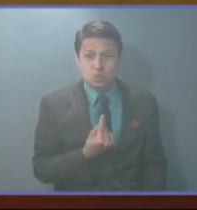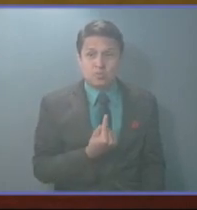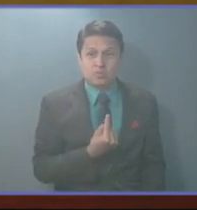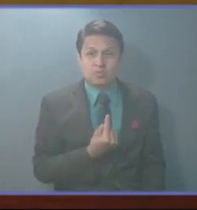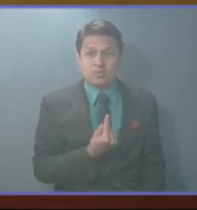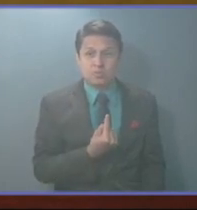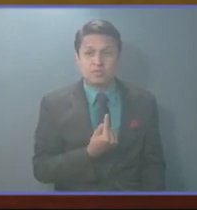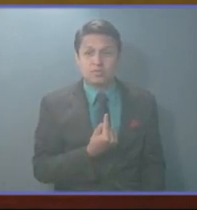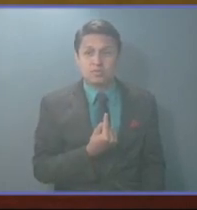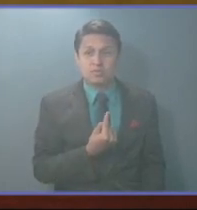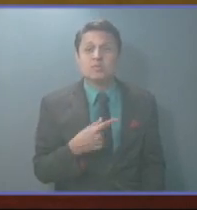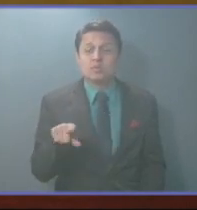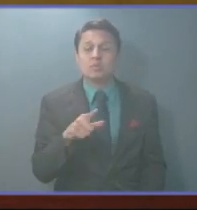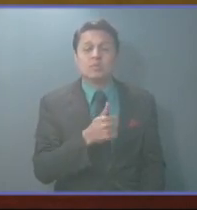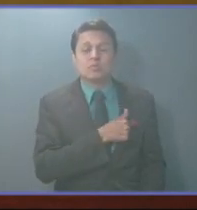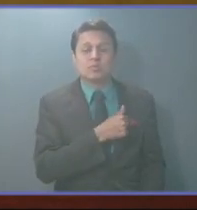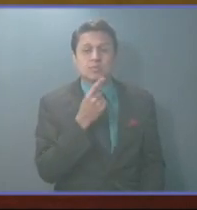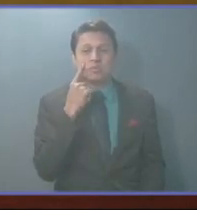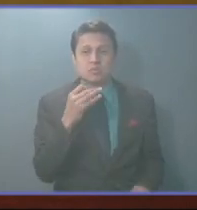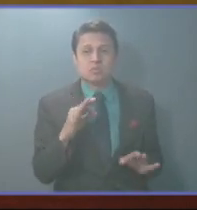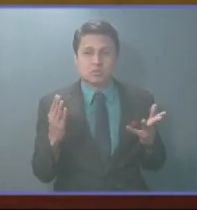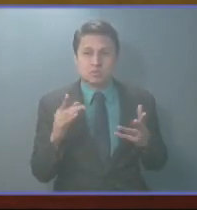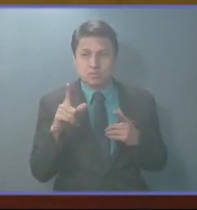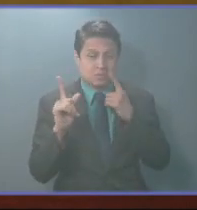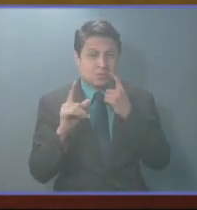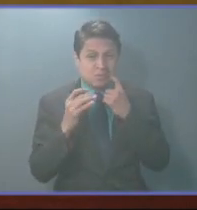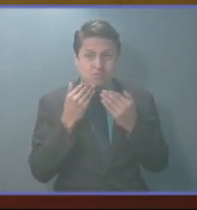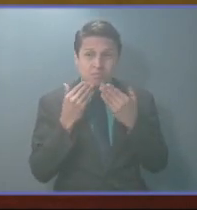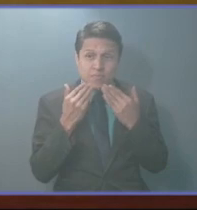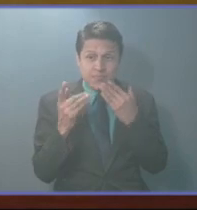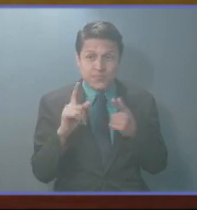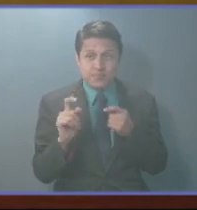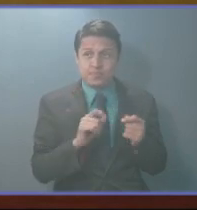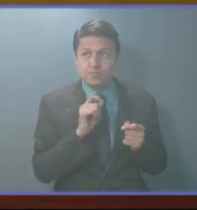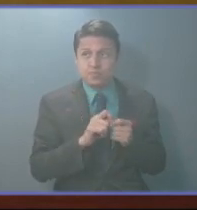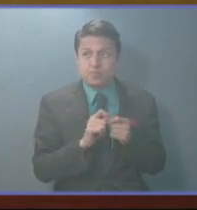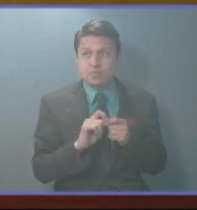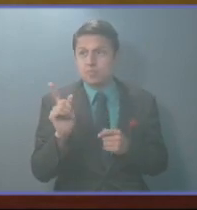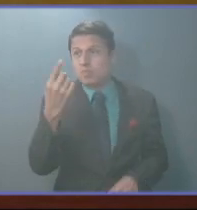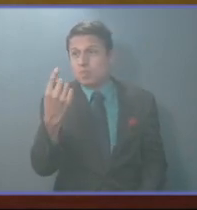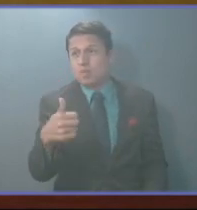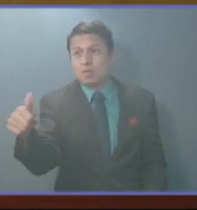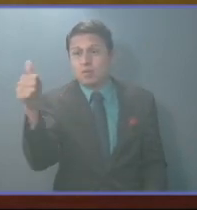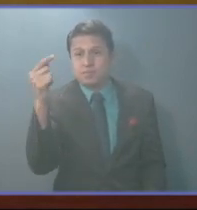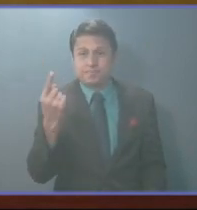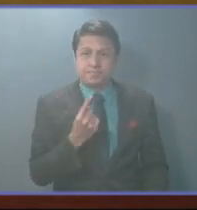señalados para realizarla y no justifique previamente la inasistencia,